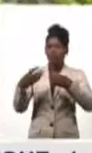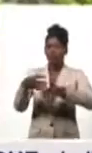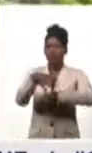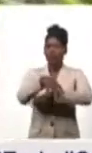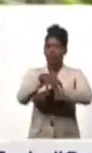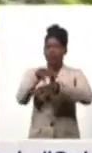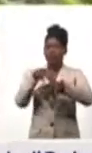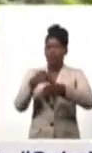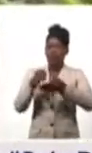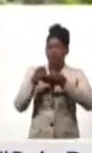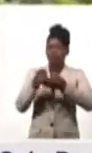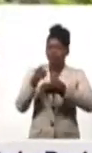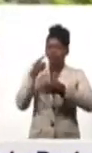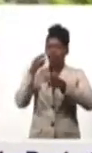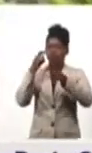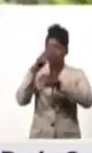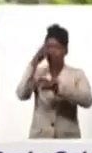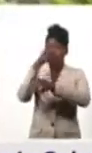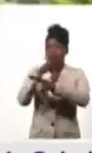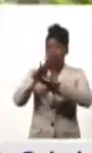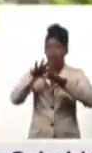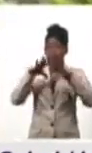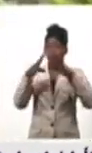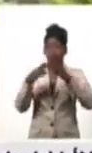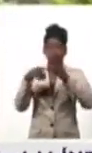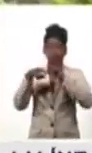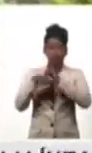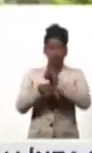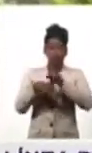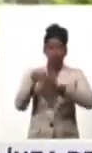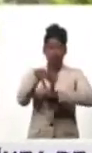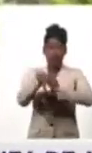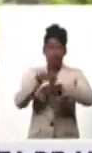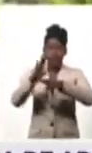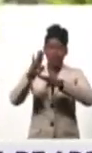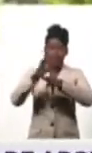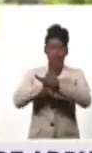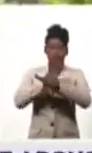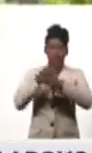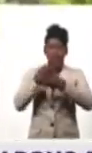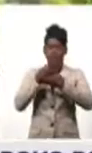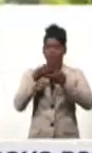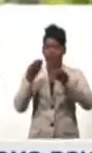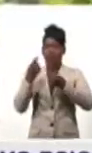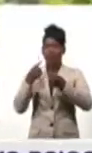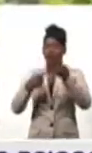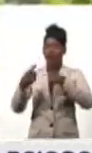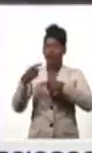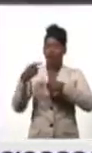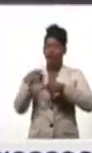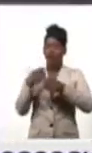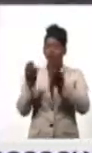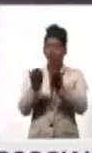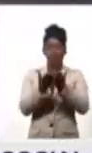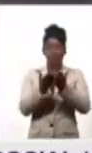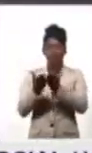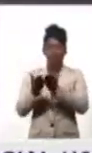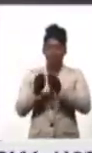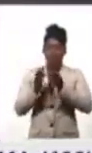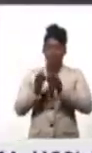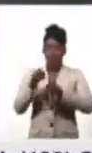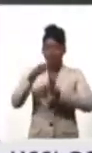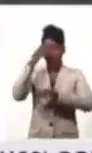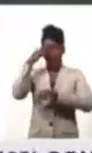fundamentalmente con el higo vitato, que es una especie muy amenazada que solo vive en esta área protegida en Cuba. Trabajar la parte